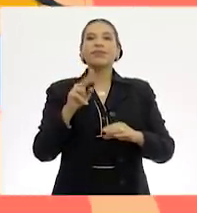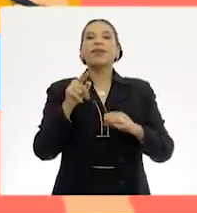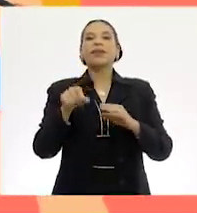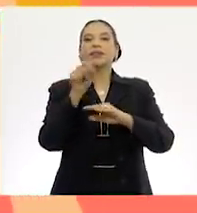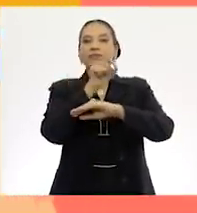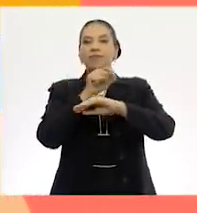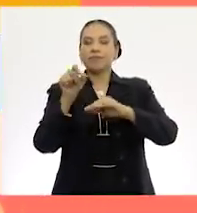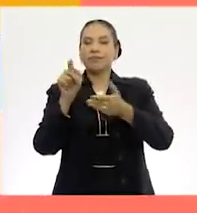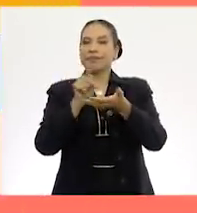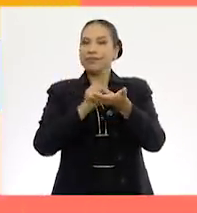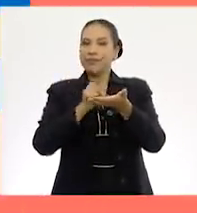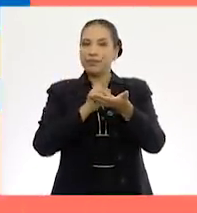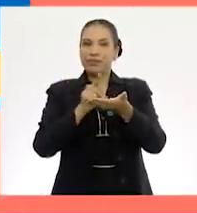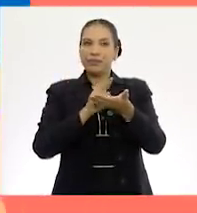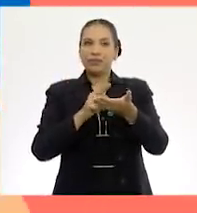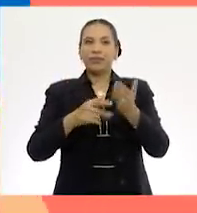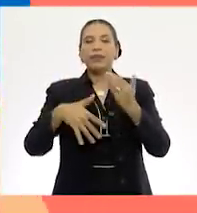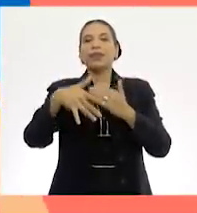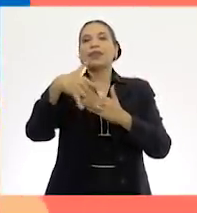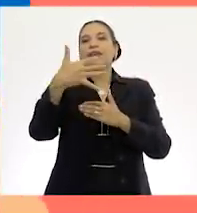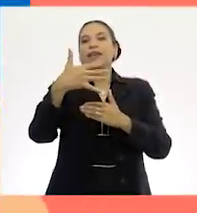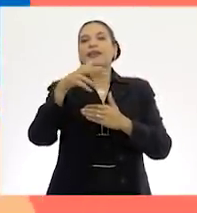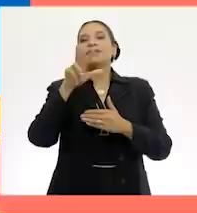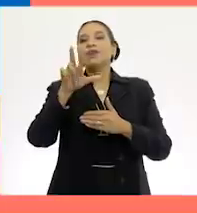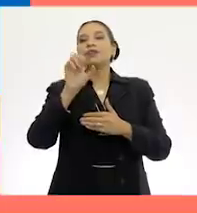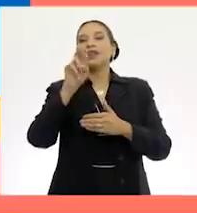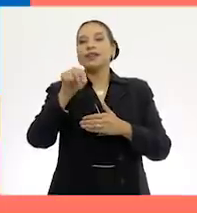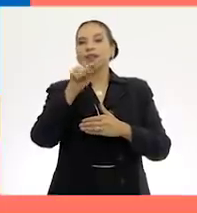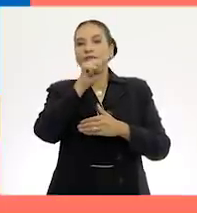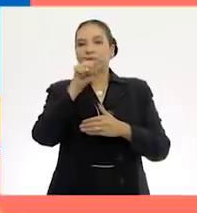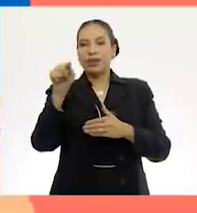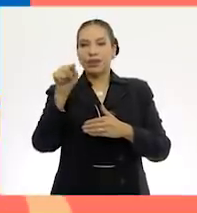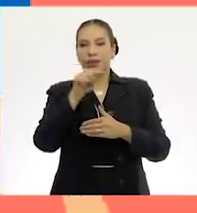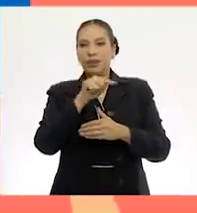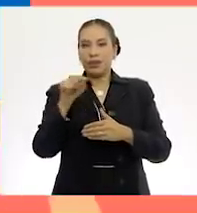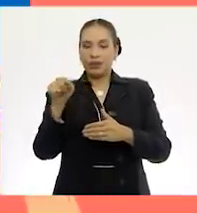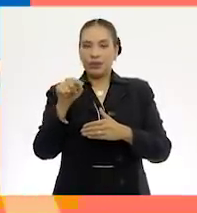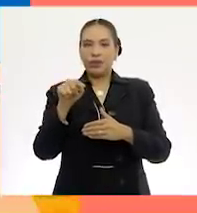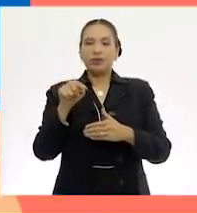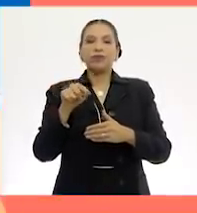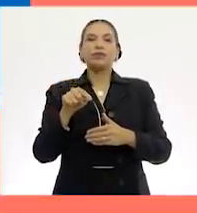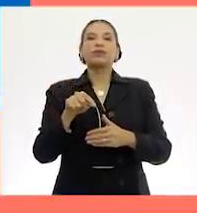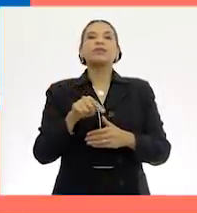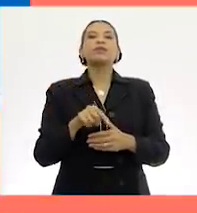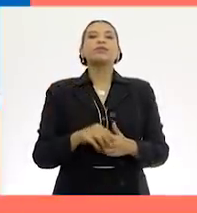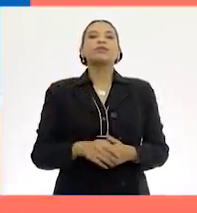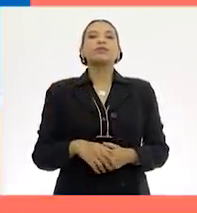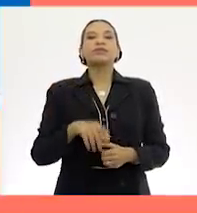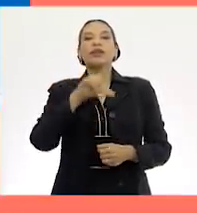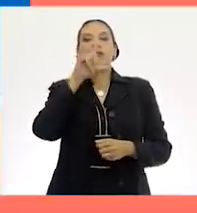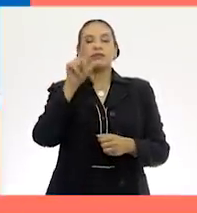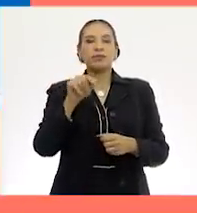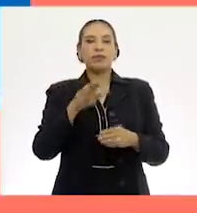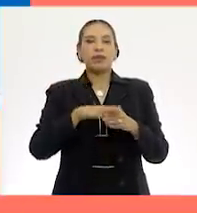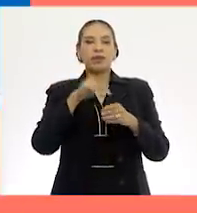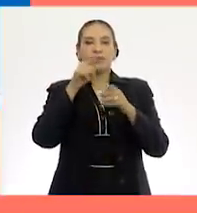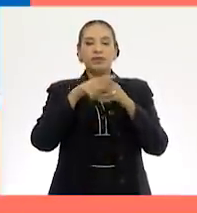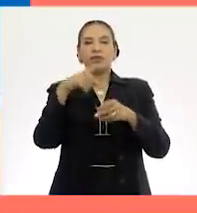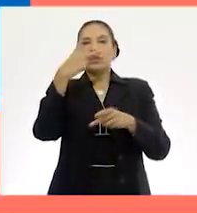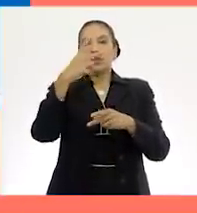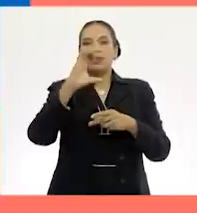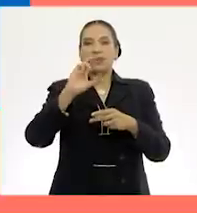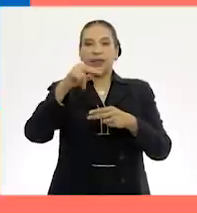el plumón o la pluma de 15 a 18 centímetros de largo de un lado, dejando un margen de